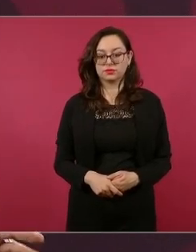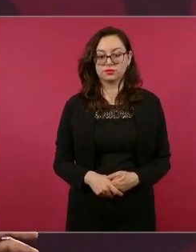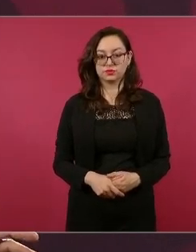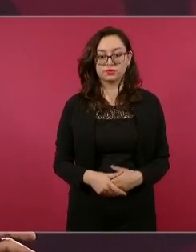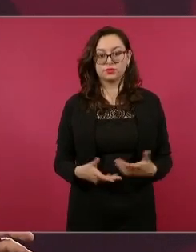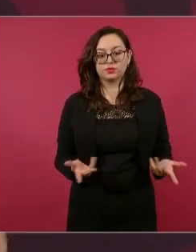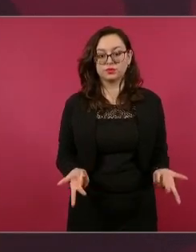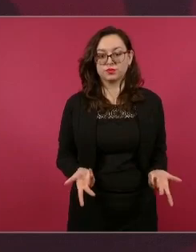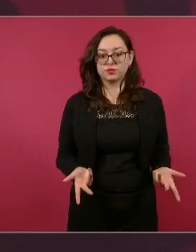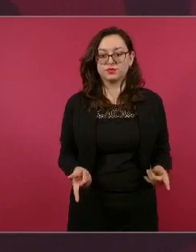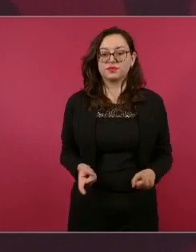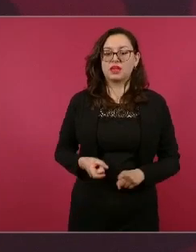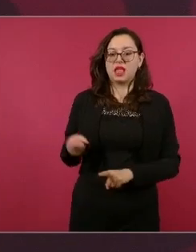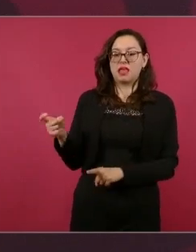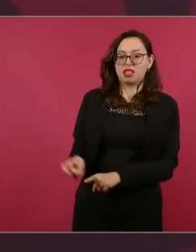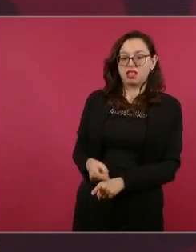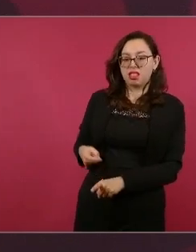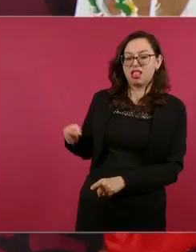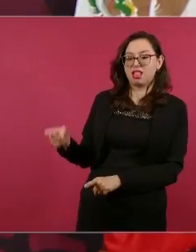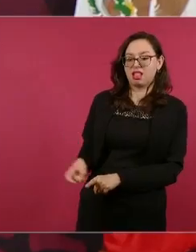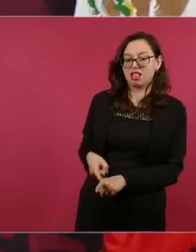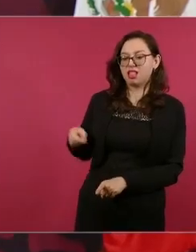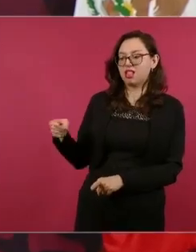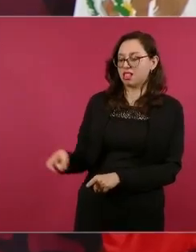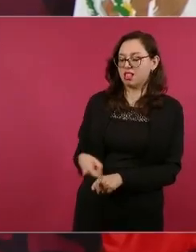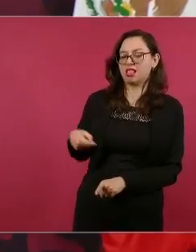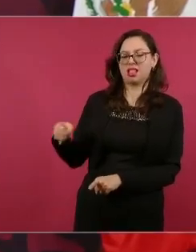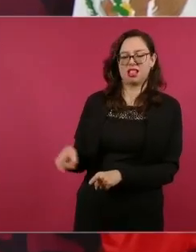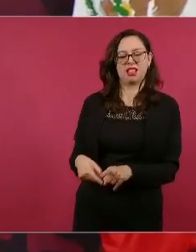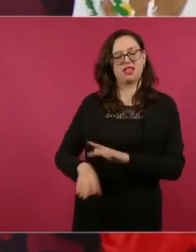ya pasó, ya lo que pasó, pasó,